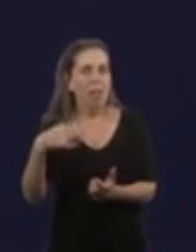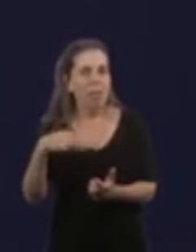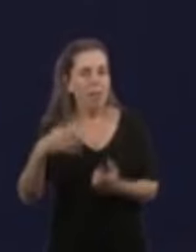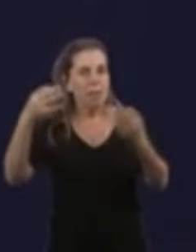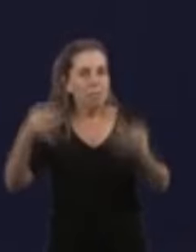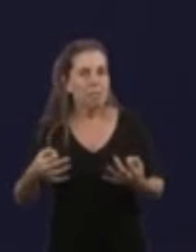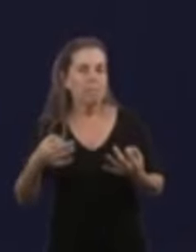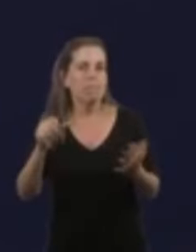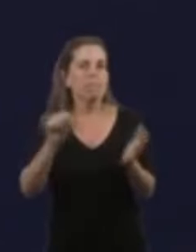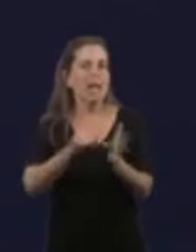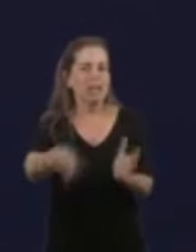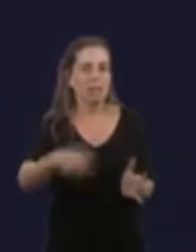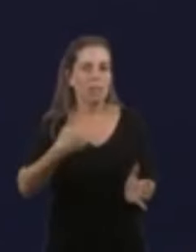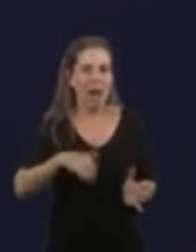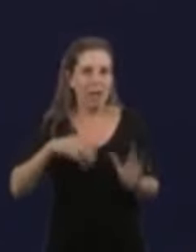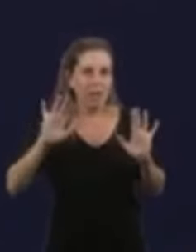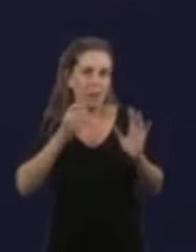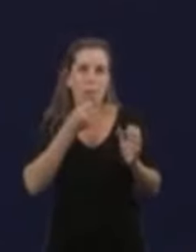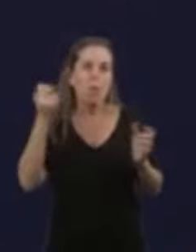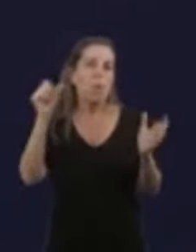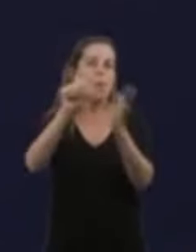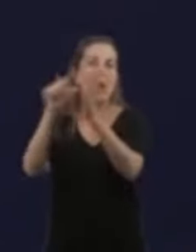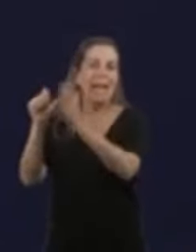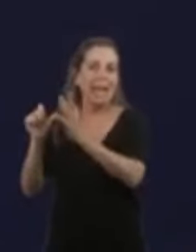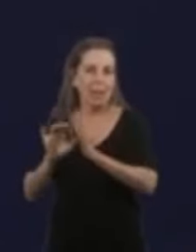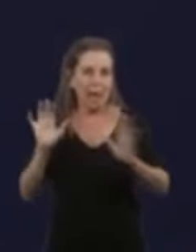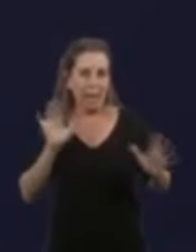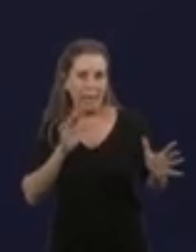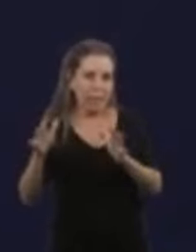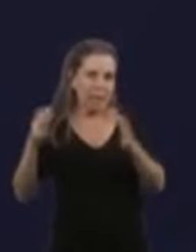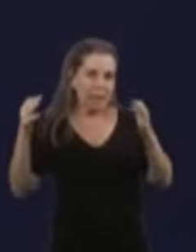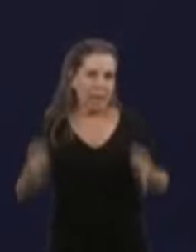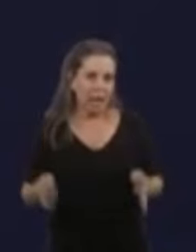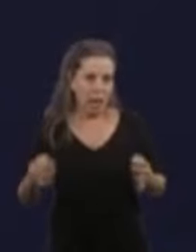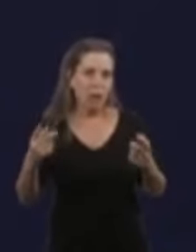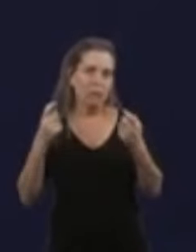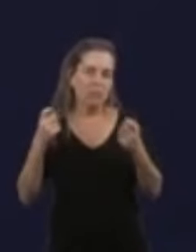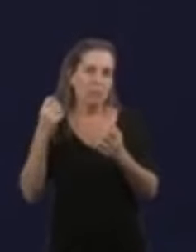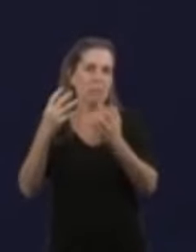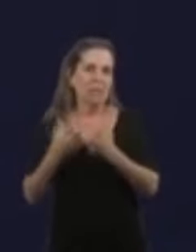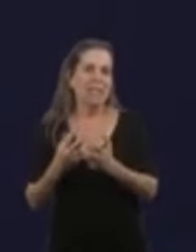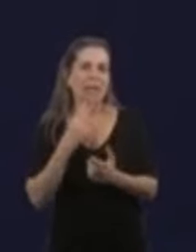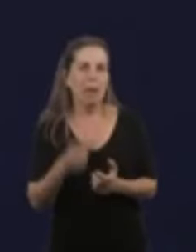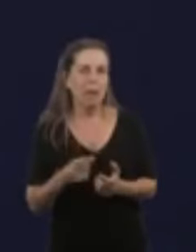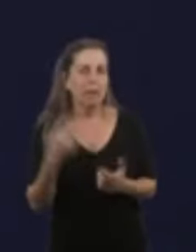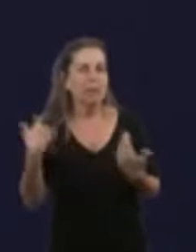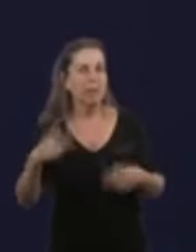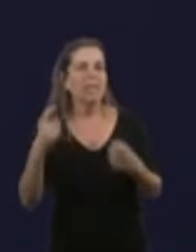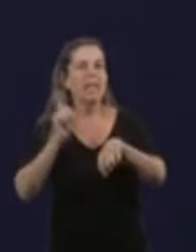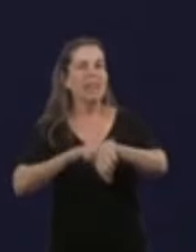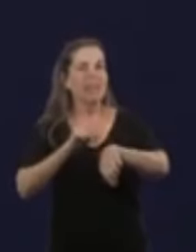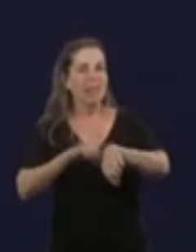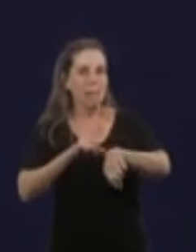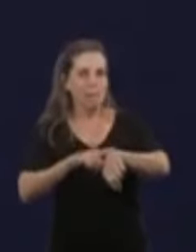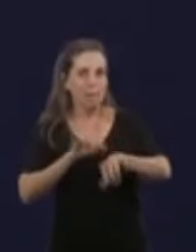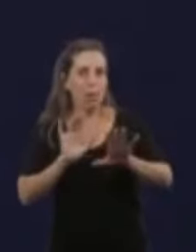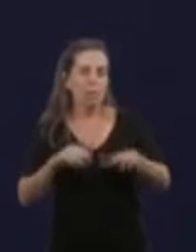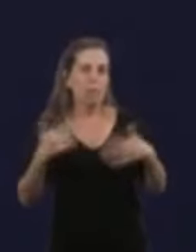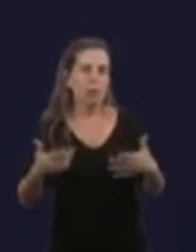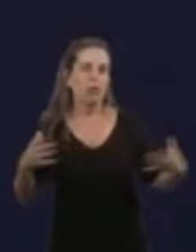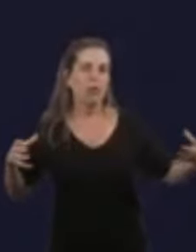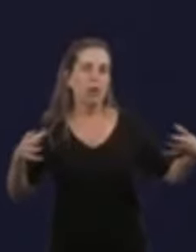un país como la Argentina o como cualquier país eh medianamente serio claramente lleva tiempo y es a lo que todo el